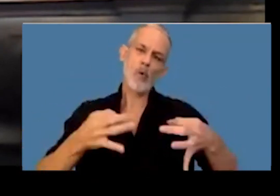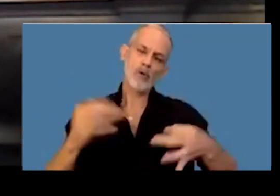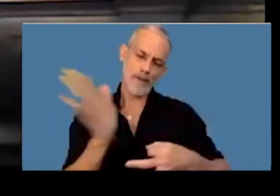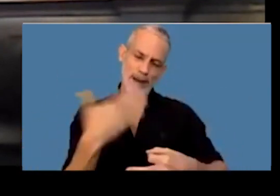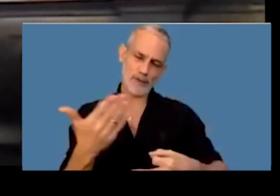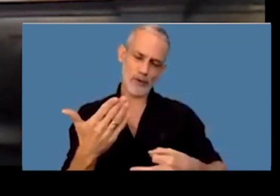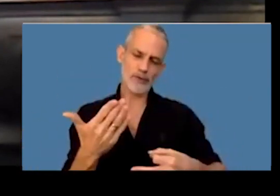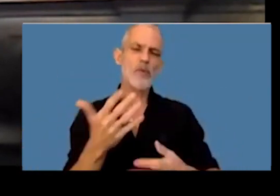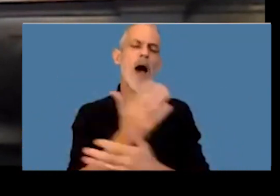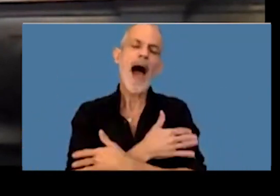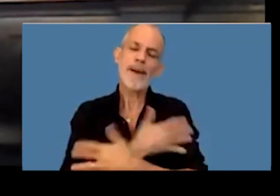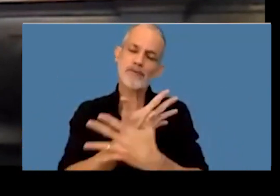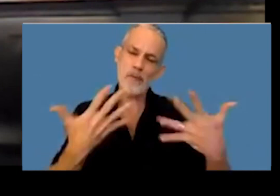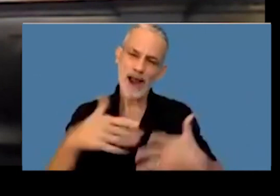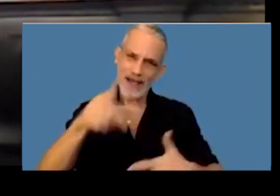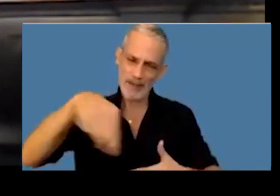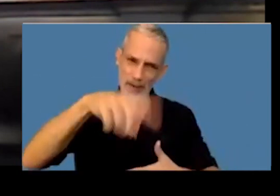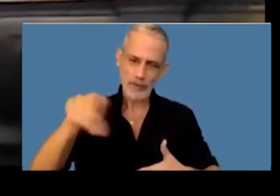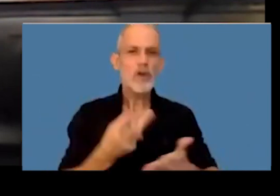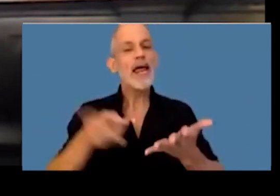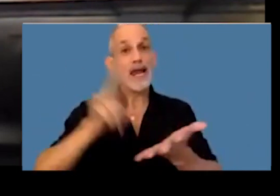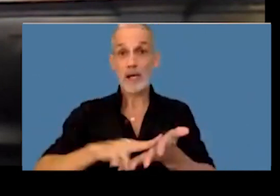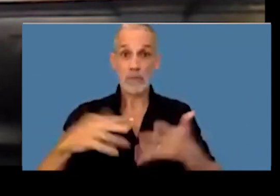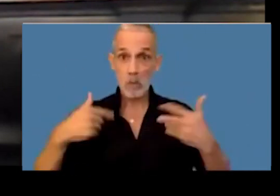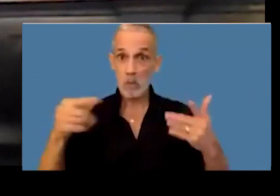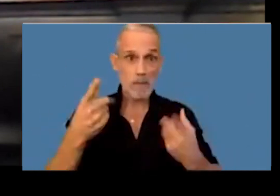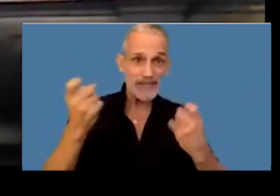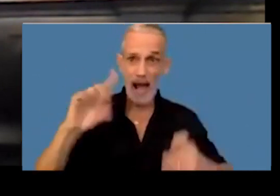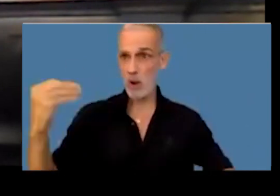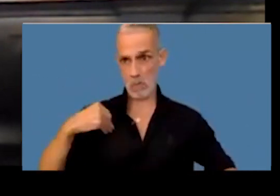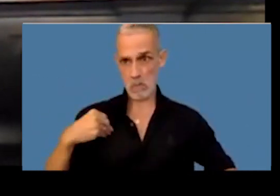un abrazo enorme y por supuesto reitero que estoy a total disposición.